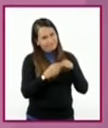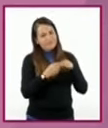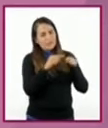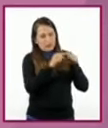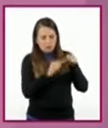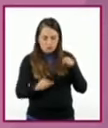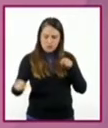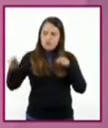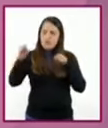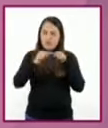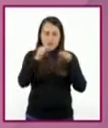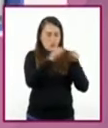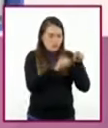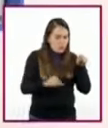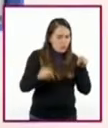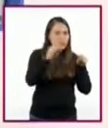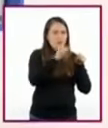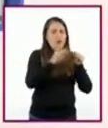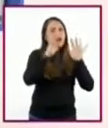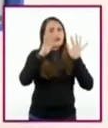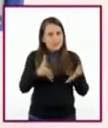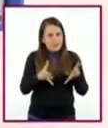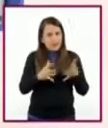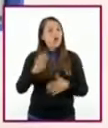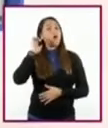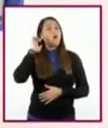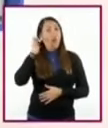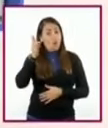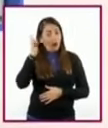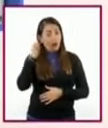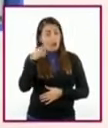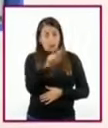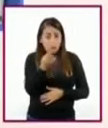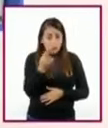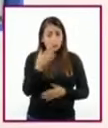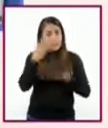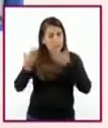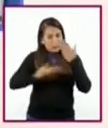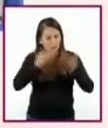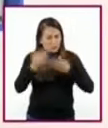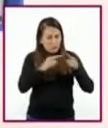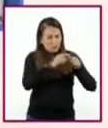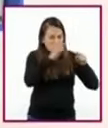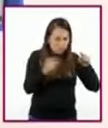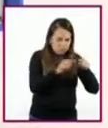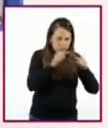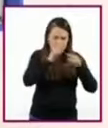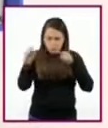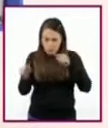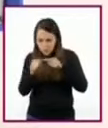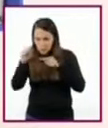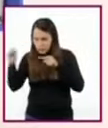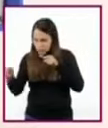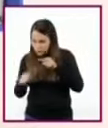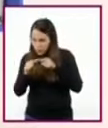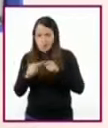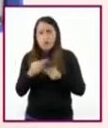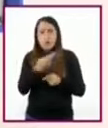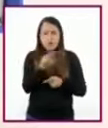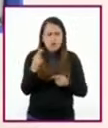ciclos. Esperamos que por medio del estudio de los ciclos biogeoquímicos hayan comprendido